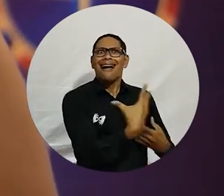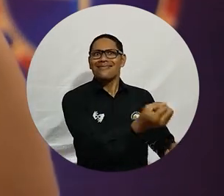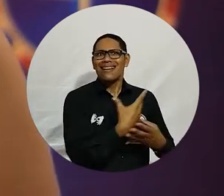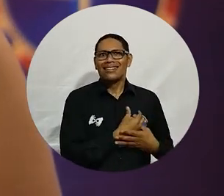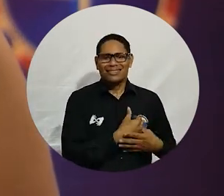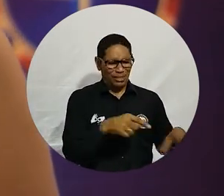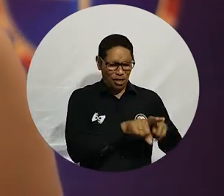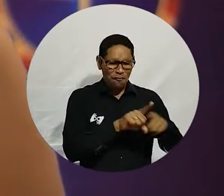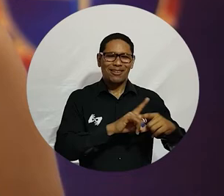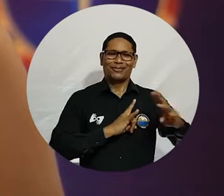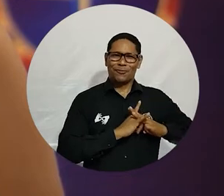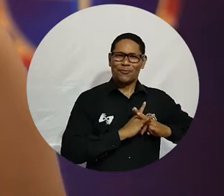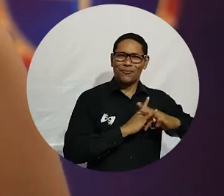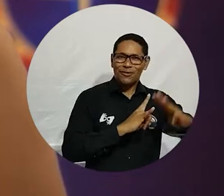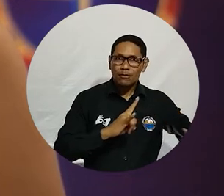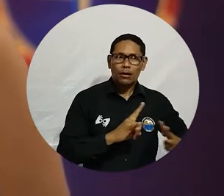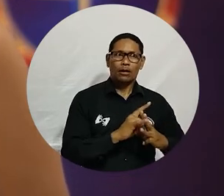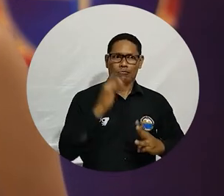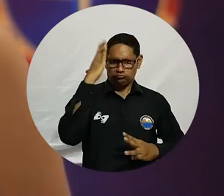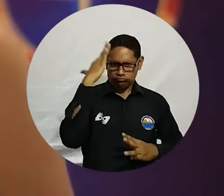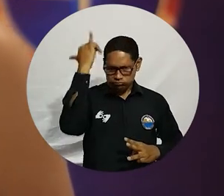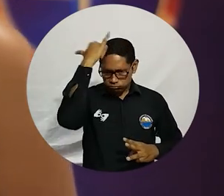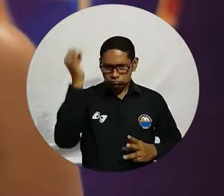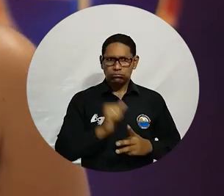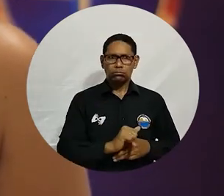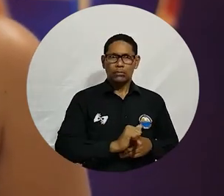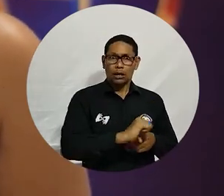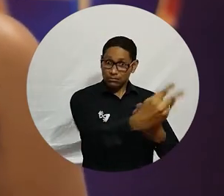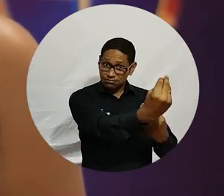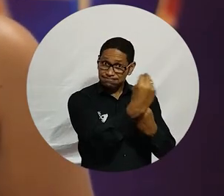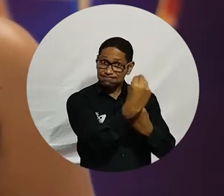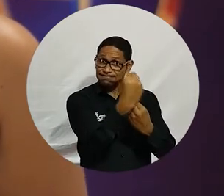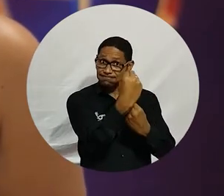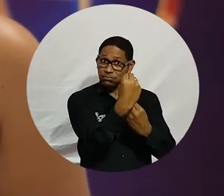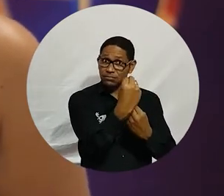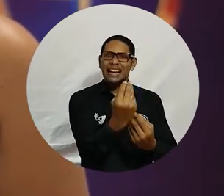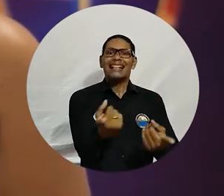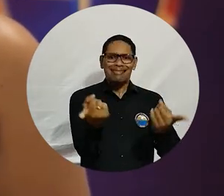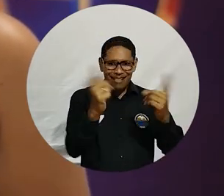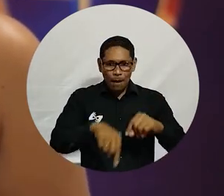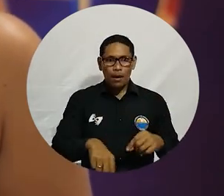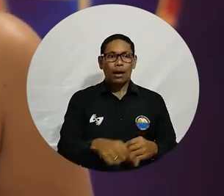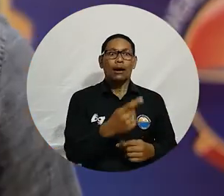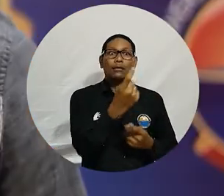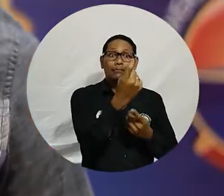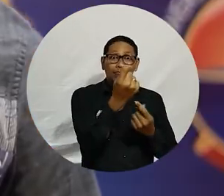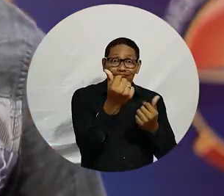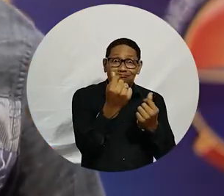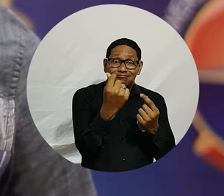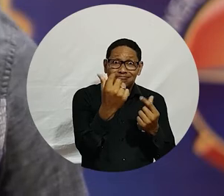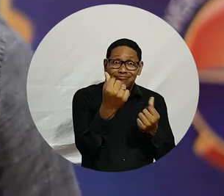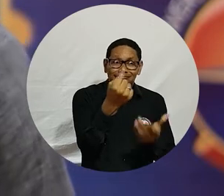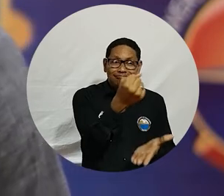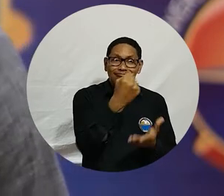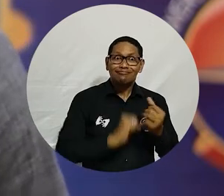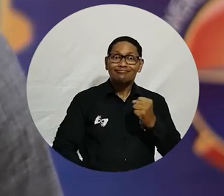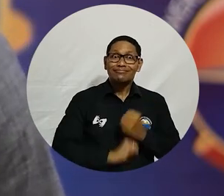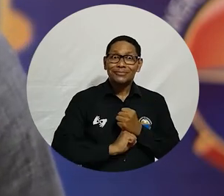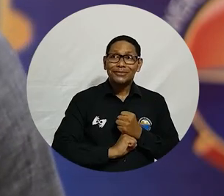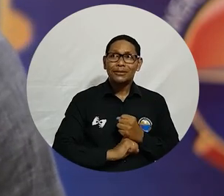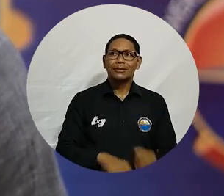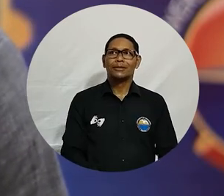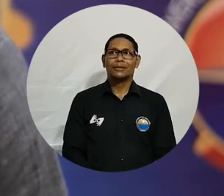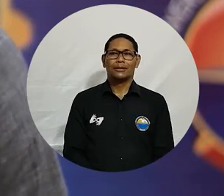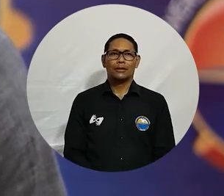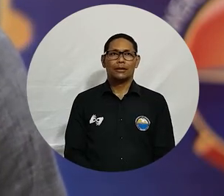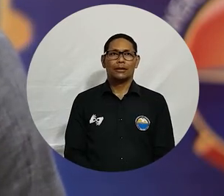lo hace no solamente a nivel académico, a nivel de formación, sino también a nivel económico. Bueno, realmente es muy